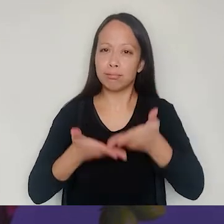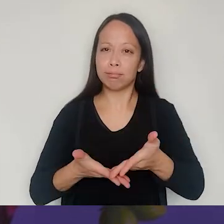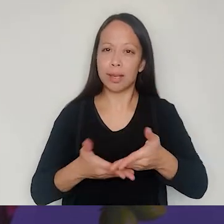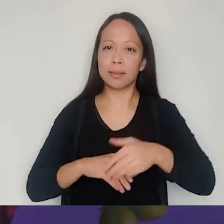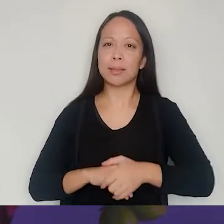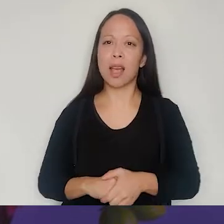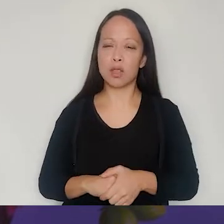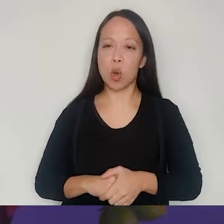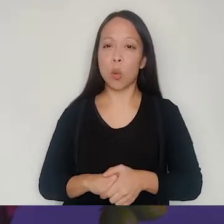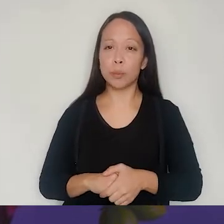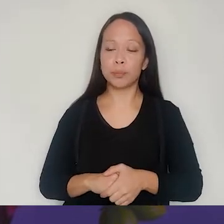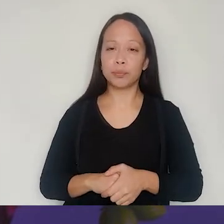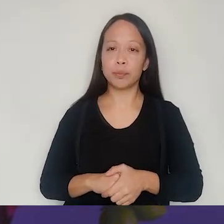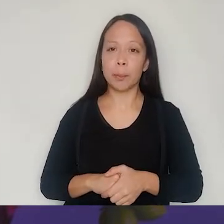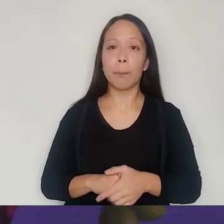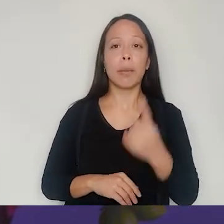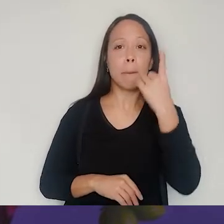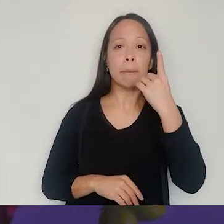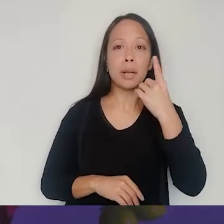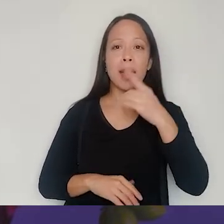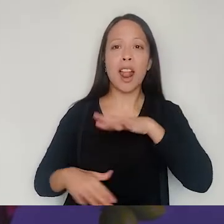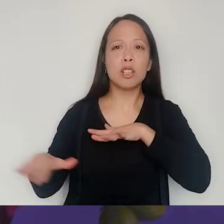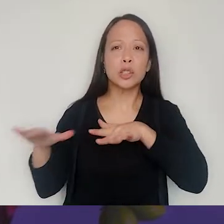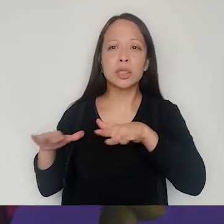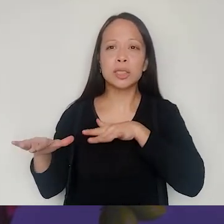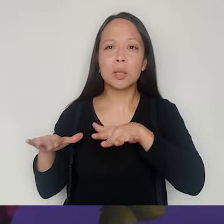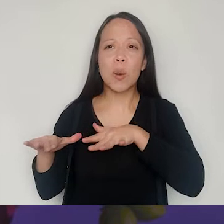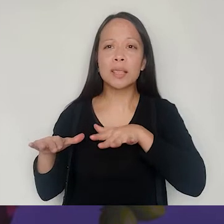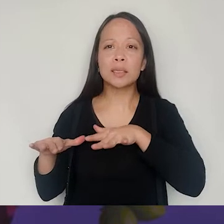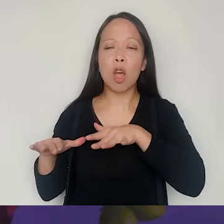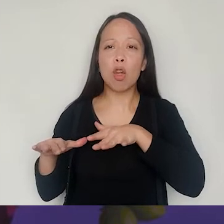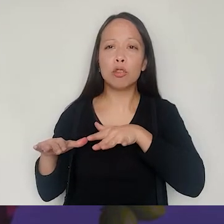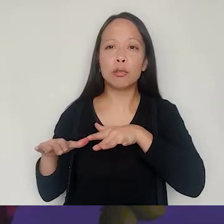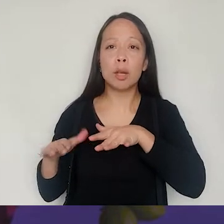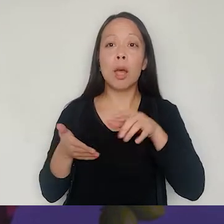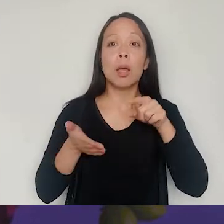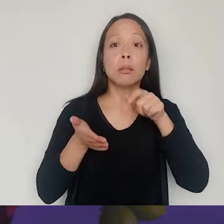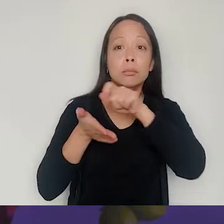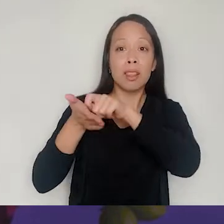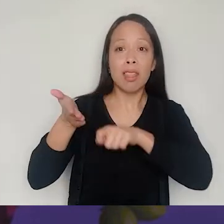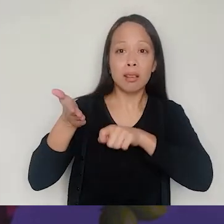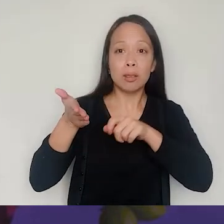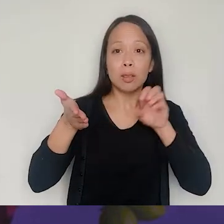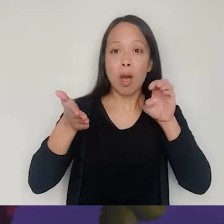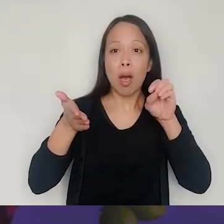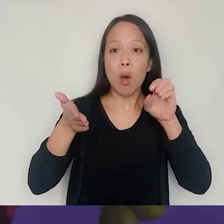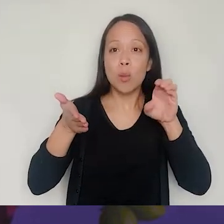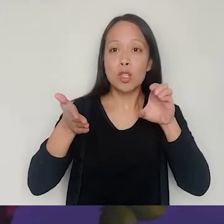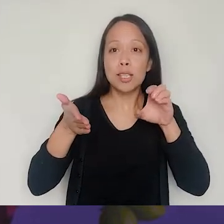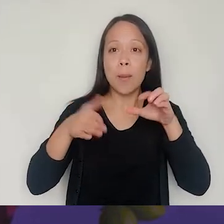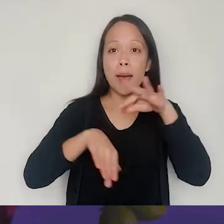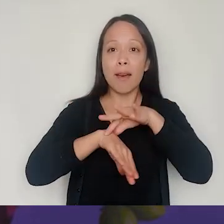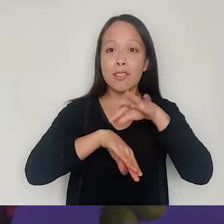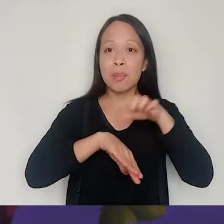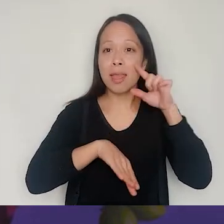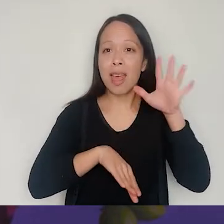presentación va a comenzar por situar cuál es el estado de situación en cuanto a la demora diagnóstica y el impacto de esta demora en enfermedades